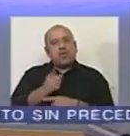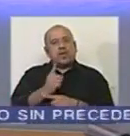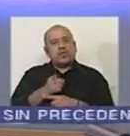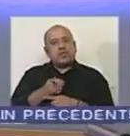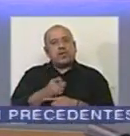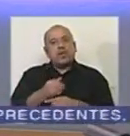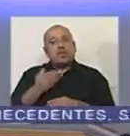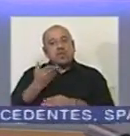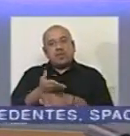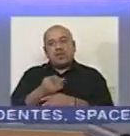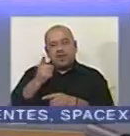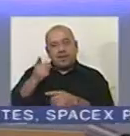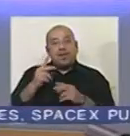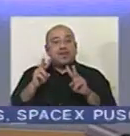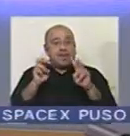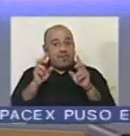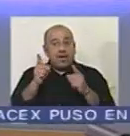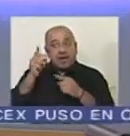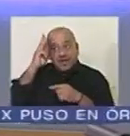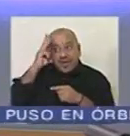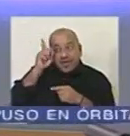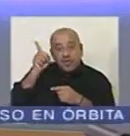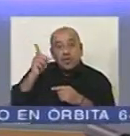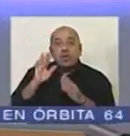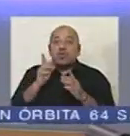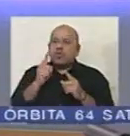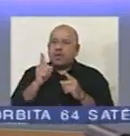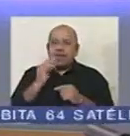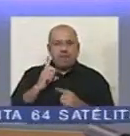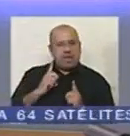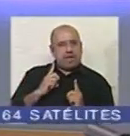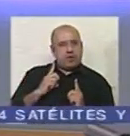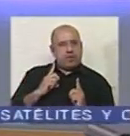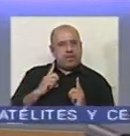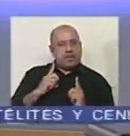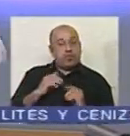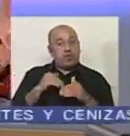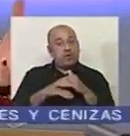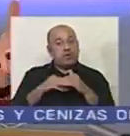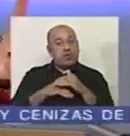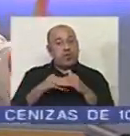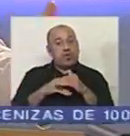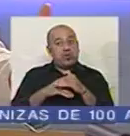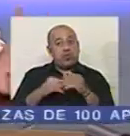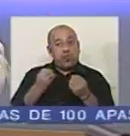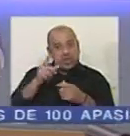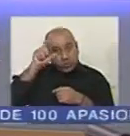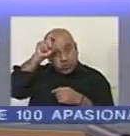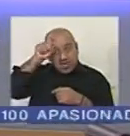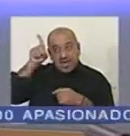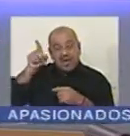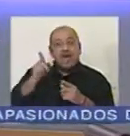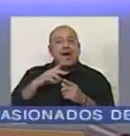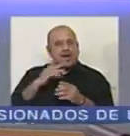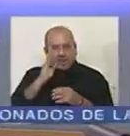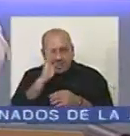exigirle cuentas al reino, solo que yo creo que se está guardando un as bajo la manga, porque como tienen todo grabado, porque también en Turquía se espía